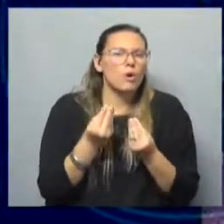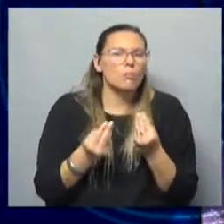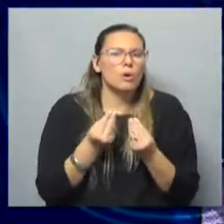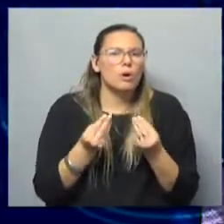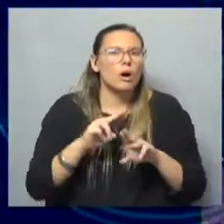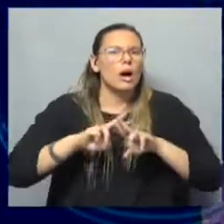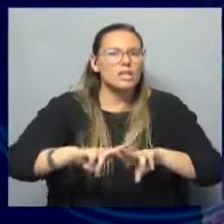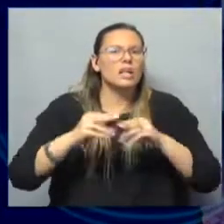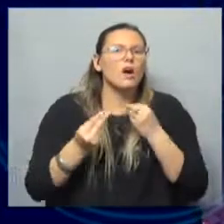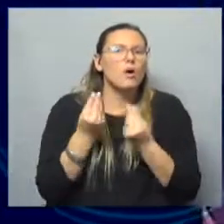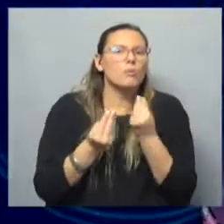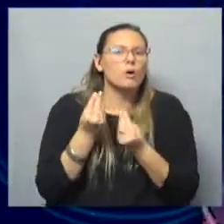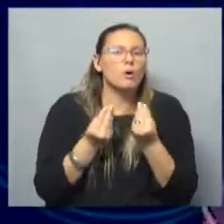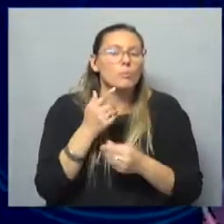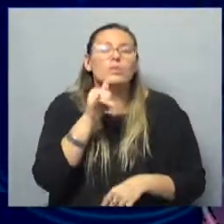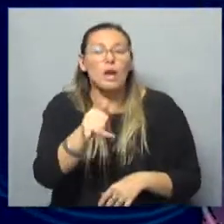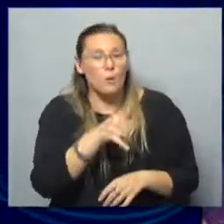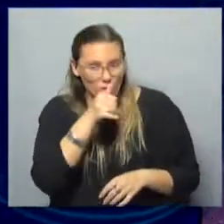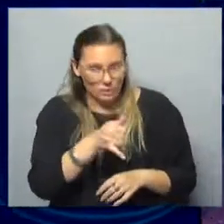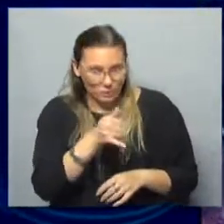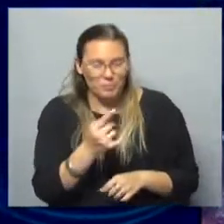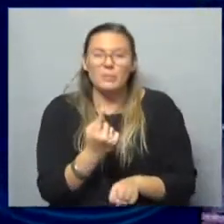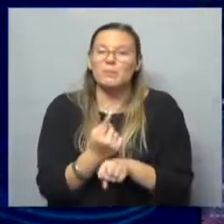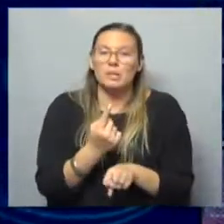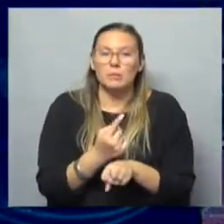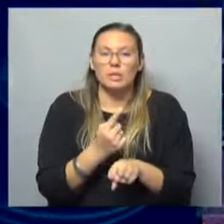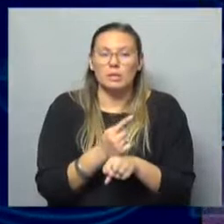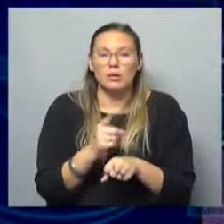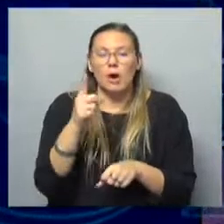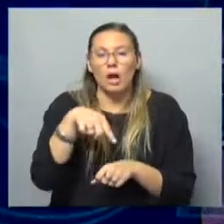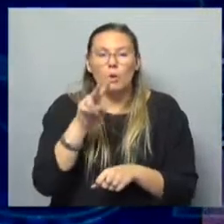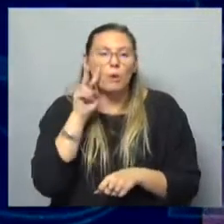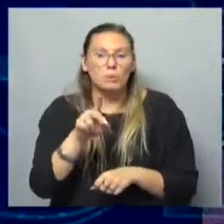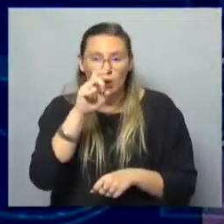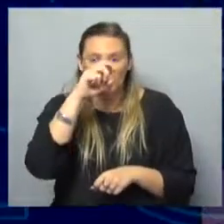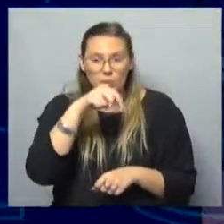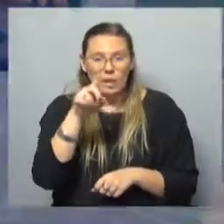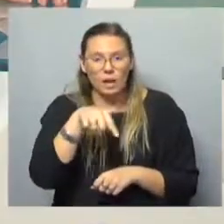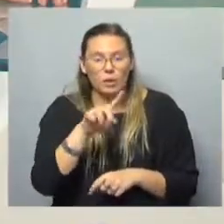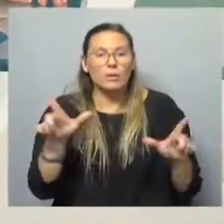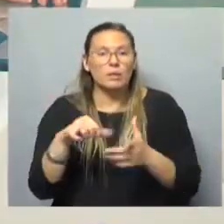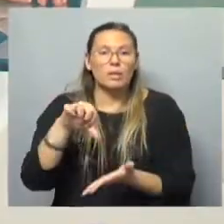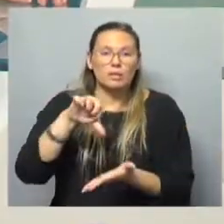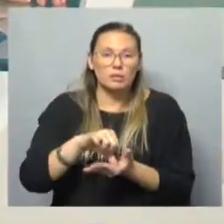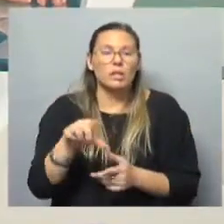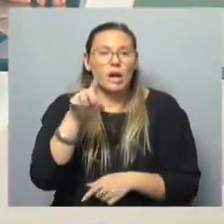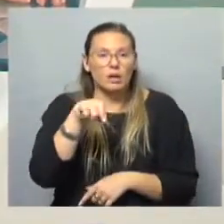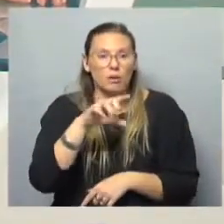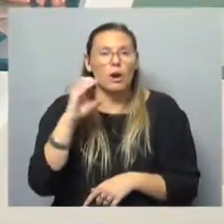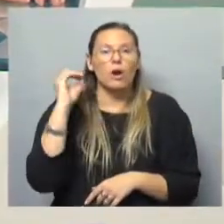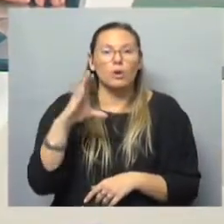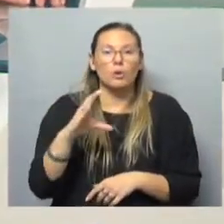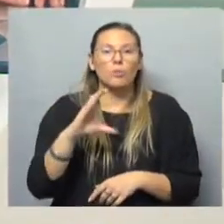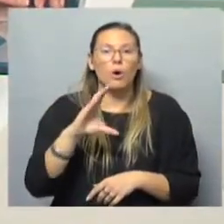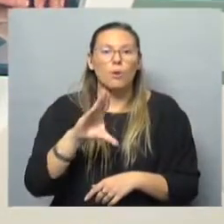hashtag pongo? ¿Cómo es? Está, te cuento. Primero, seguís @miramontevideo, @tvciudad y